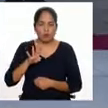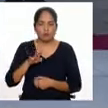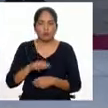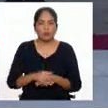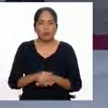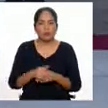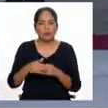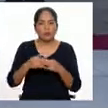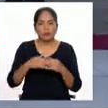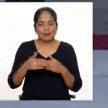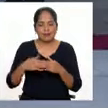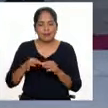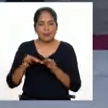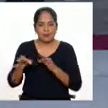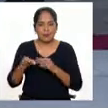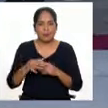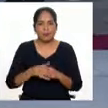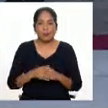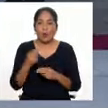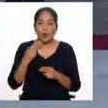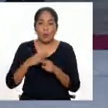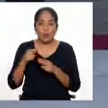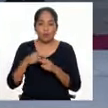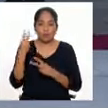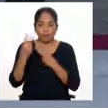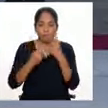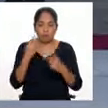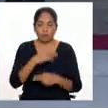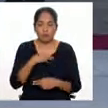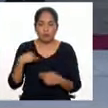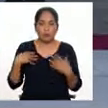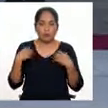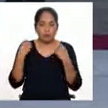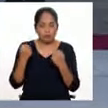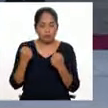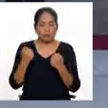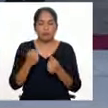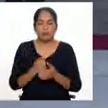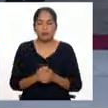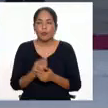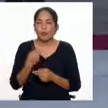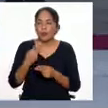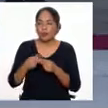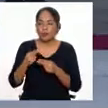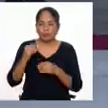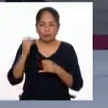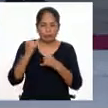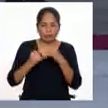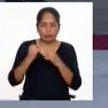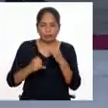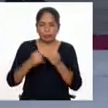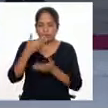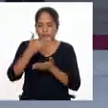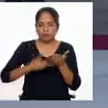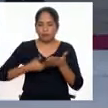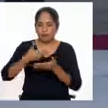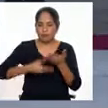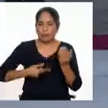Moventeni. Ya muy pronto lo visitaré usted, señor ministro. Ya estamos por culminar el expediente